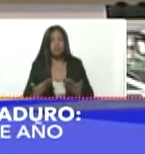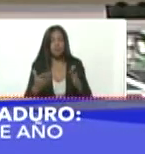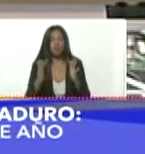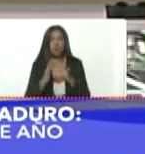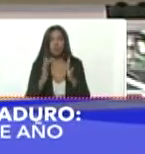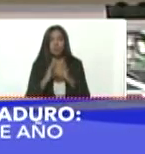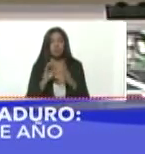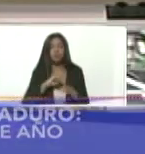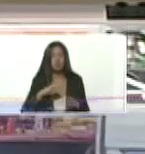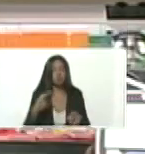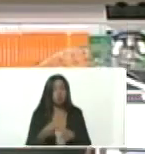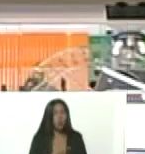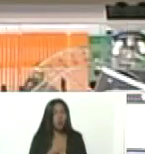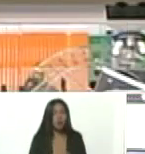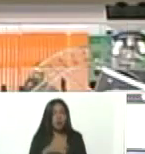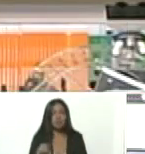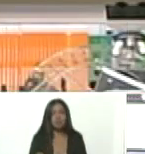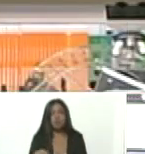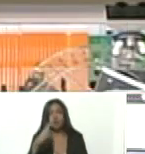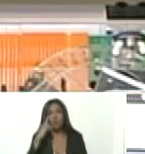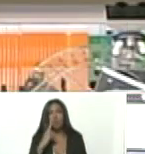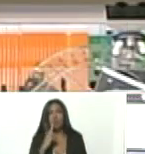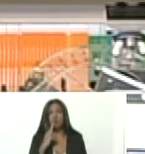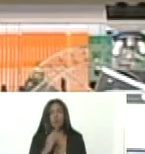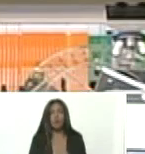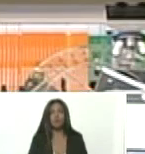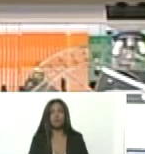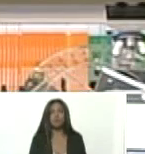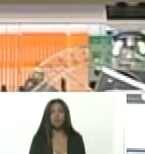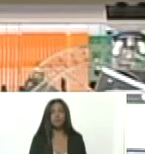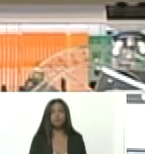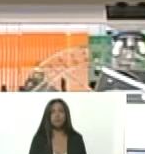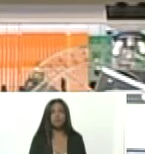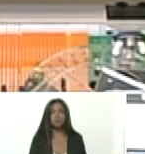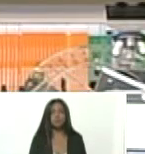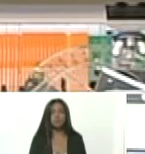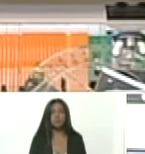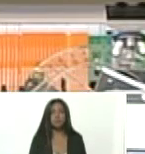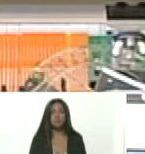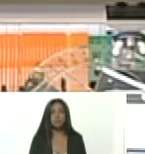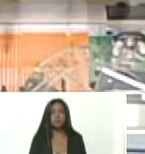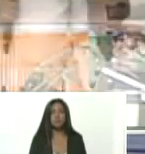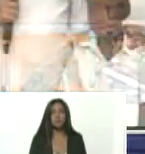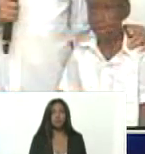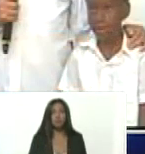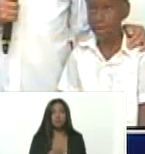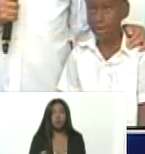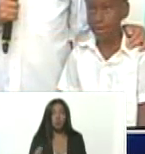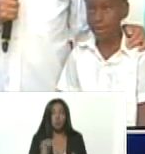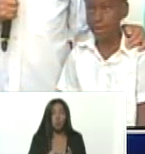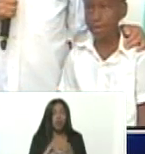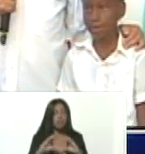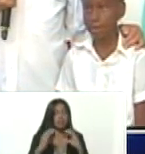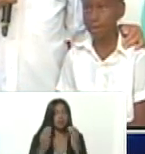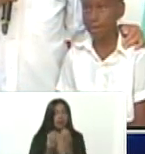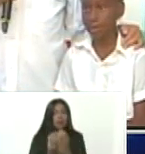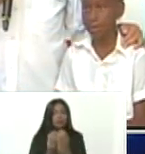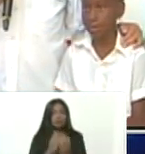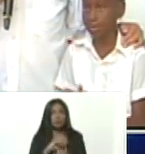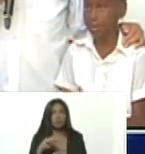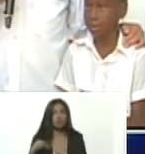nuestro gobernador en el estado Bolívar, Justo Noguera Pietri. Porque en este regreso de clase